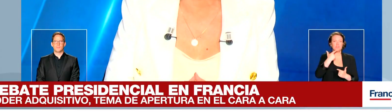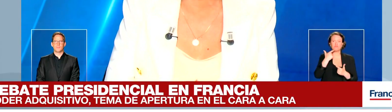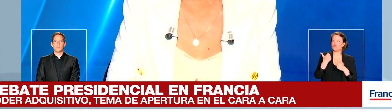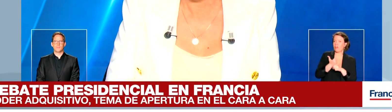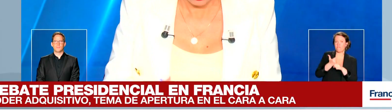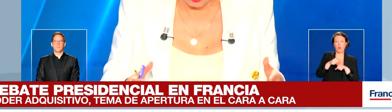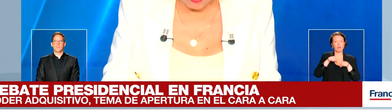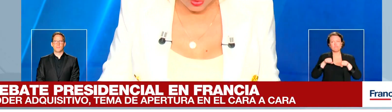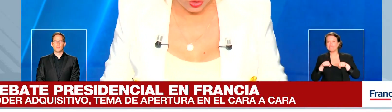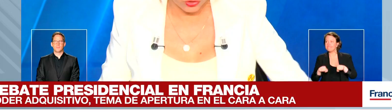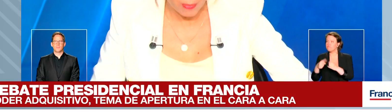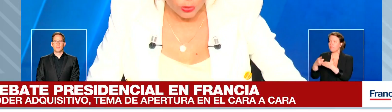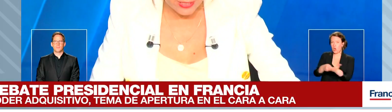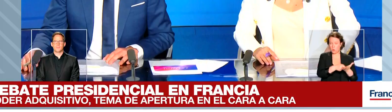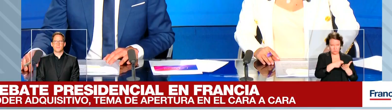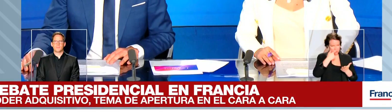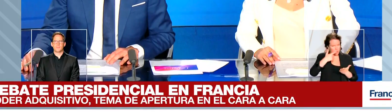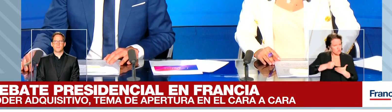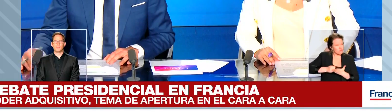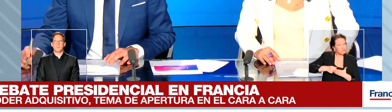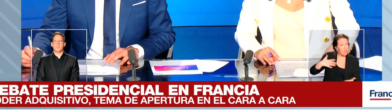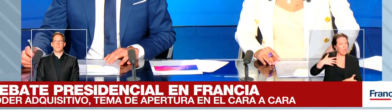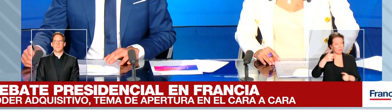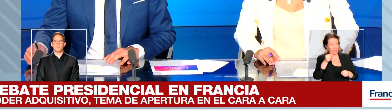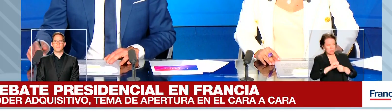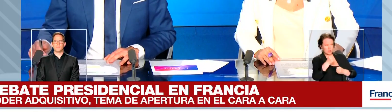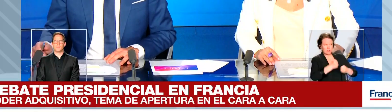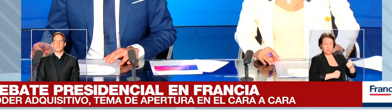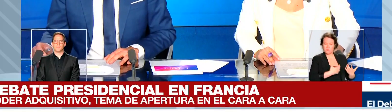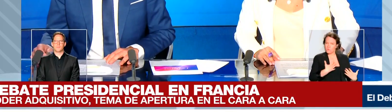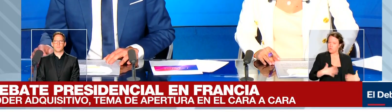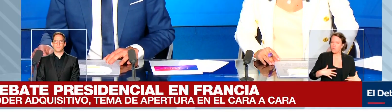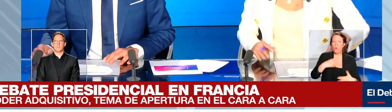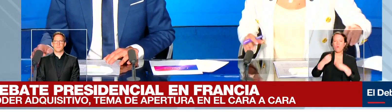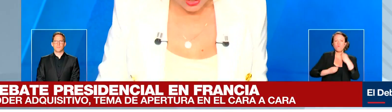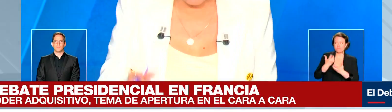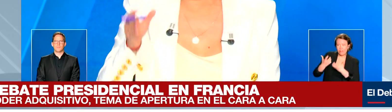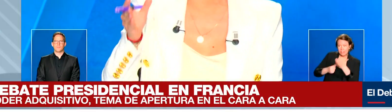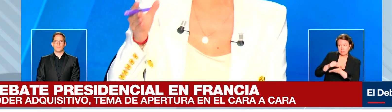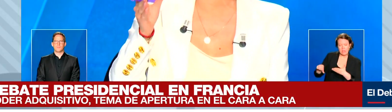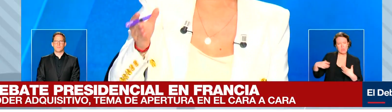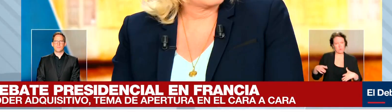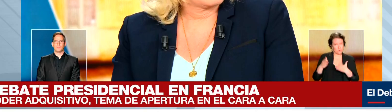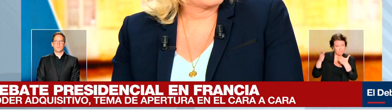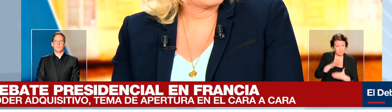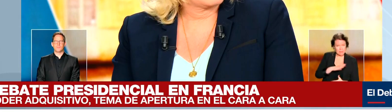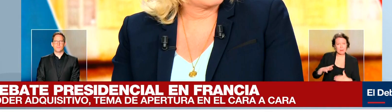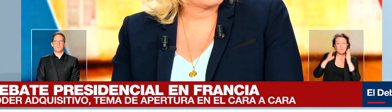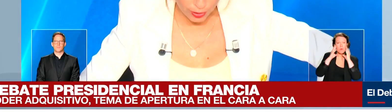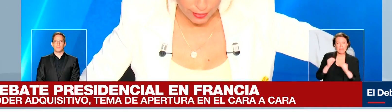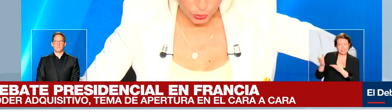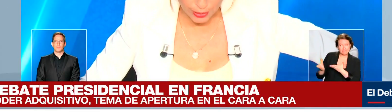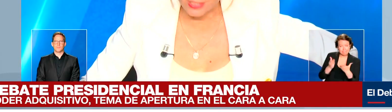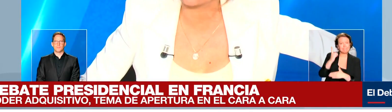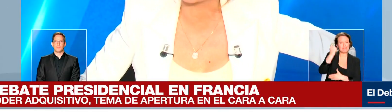Ucrania. Esto lo sienten los franceses cada vez que hacen mercado o ponen gasolina en sus automóviles o pagan la